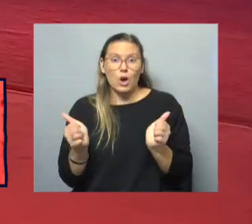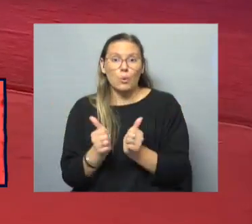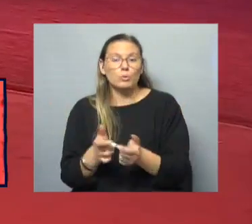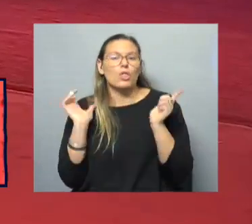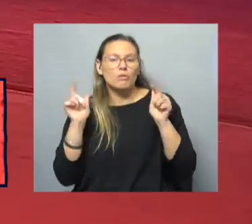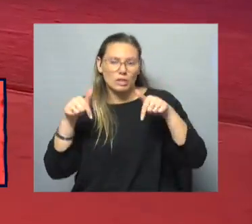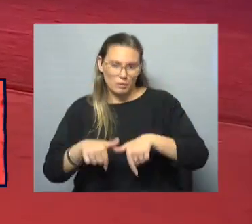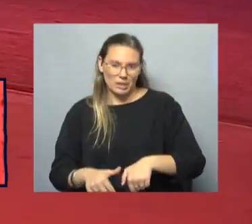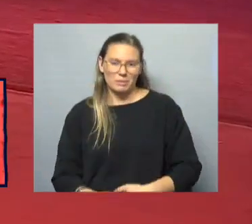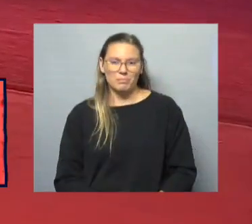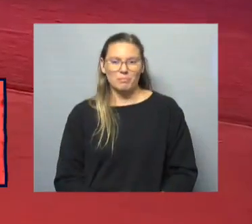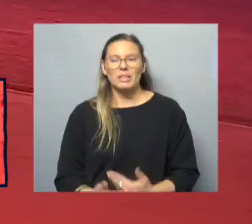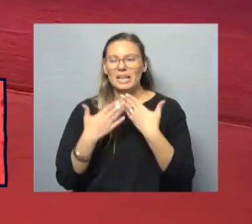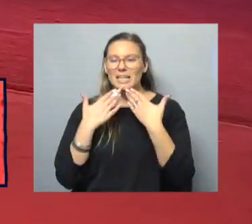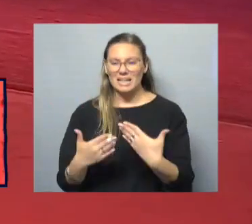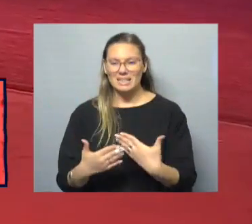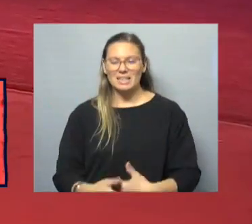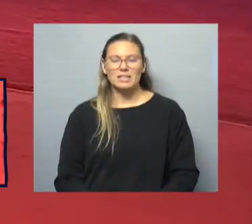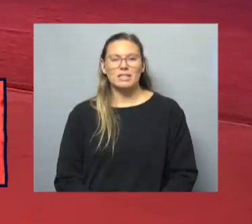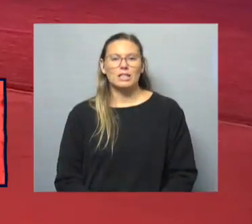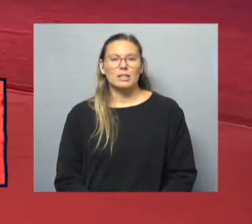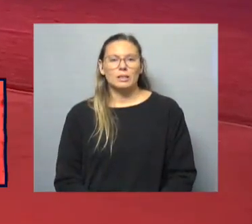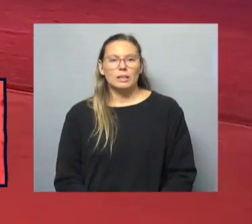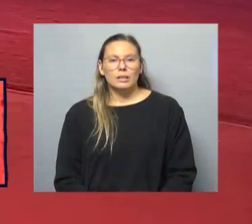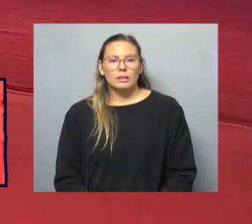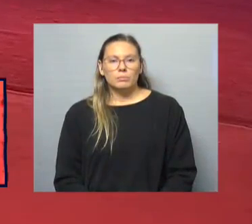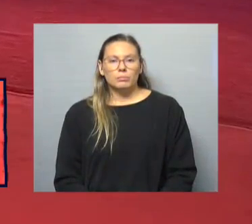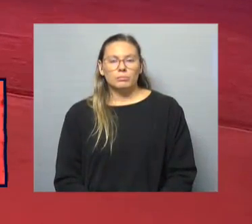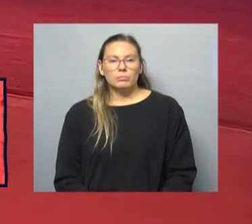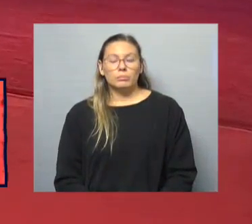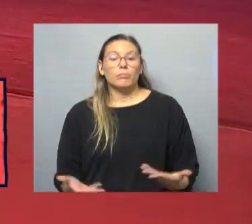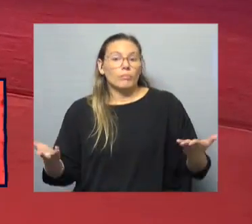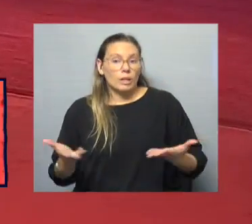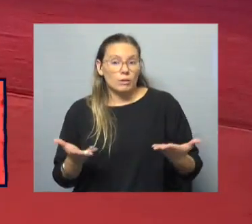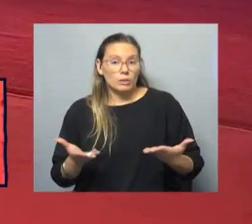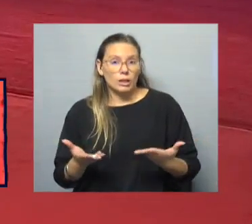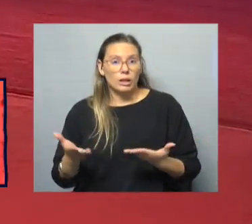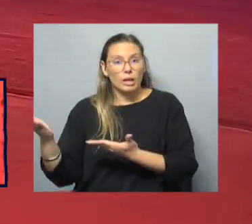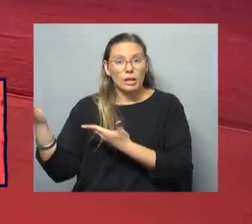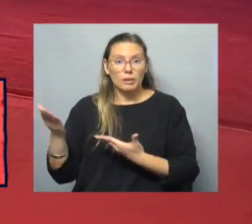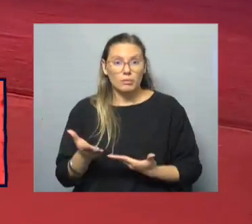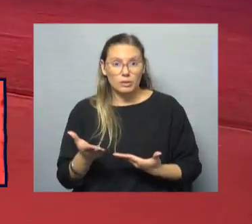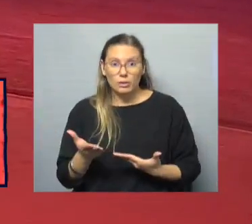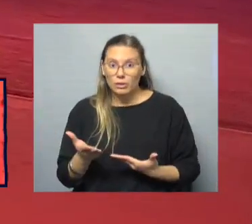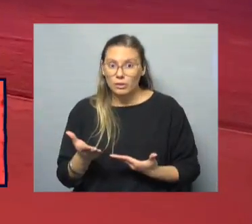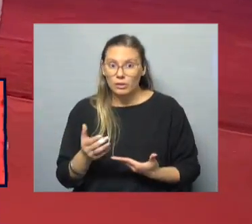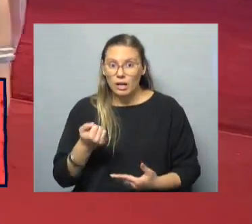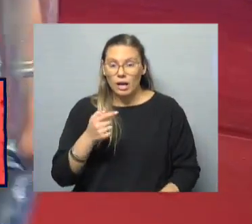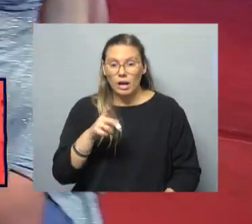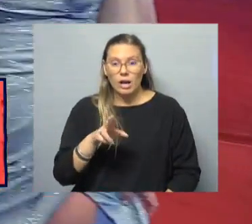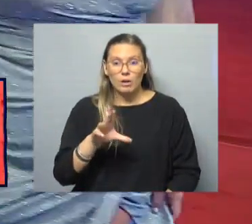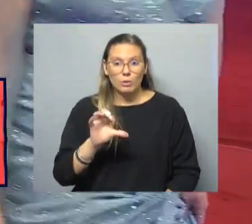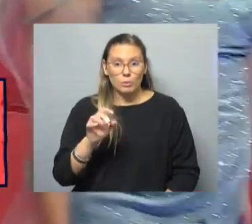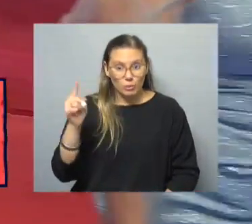aquí. Muchas gracias, José. A vos, muchas gracias. Y bueno, ahora invito a Aus que se